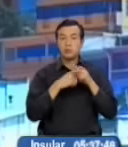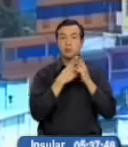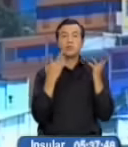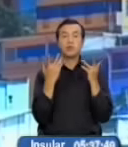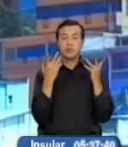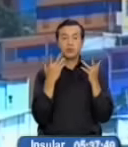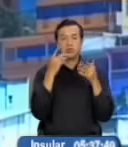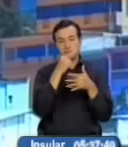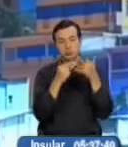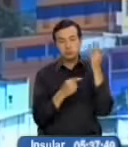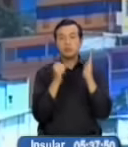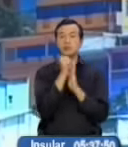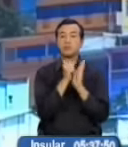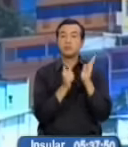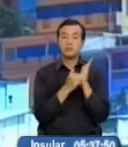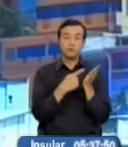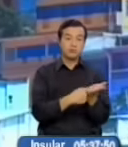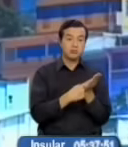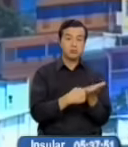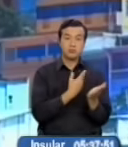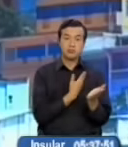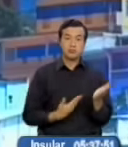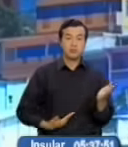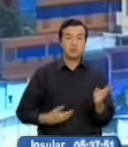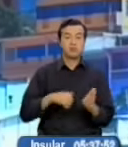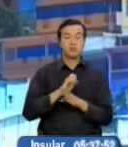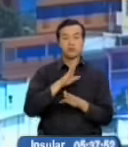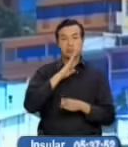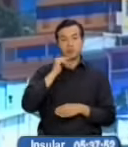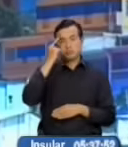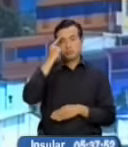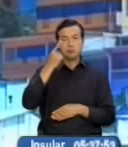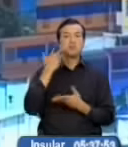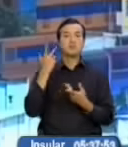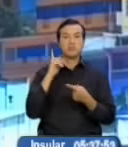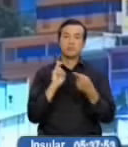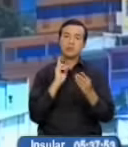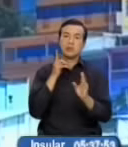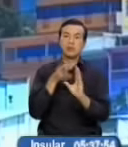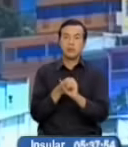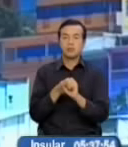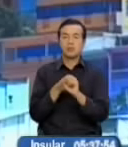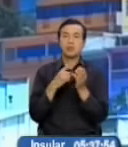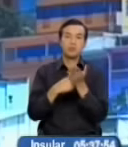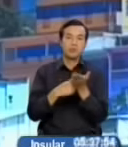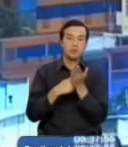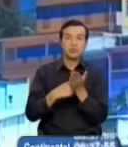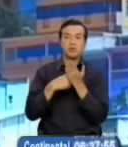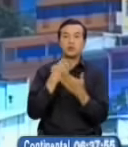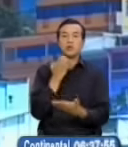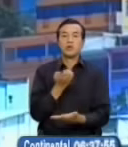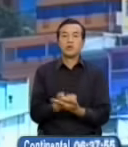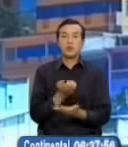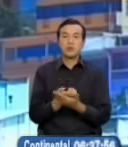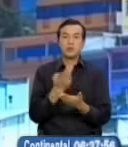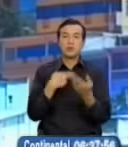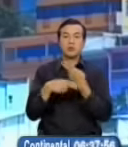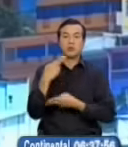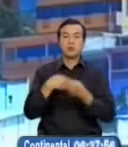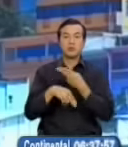una amplia agenda que incluye una reunión con el presidente ecuatoriano Rafael Correa y la participación en un foro sobre economía y